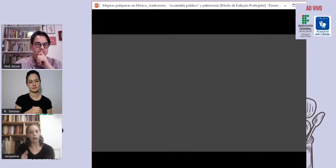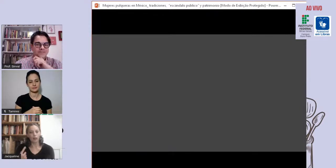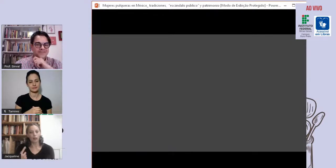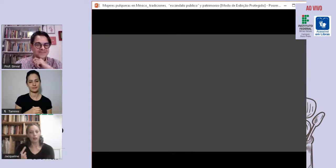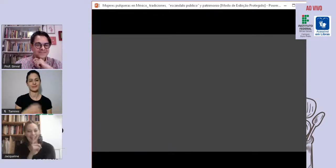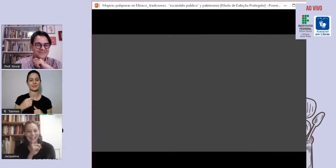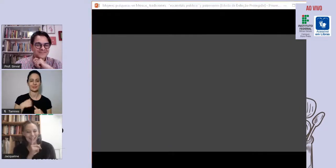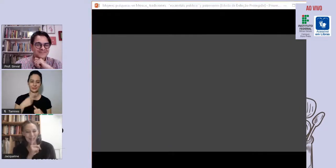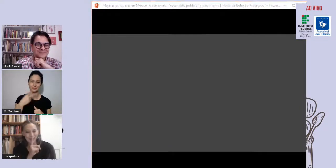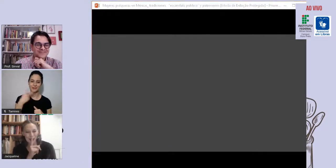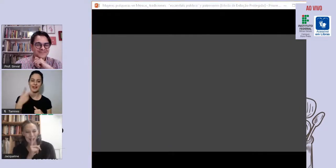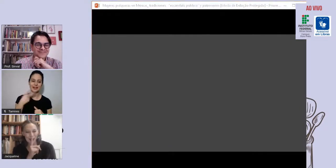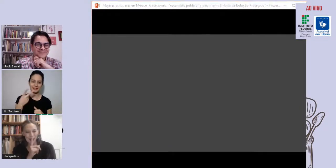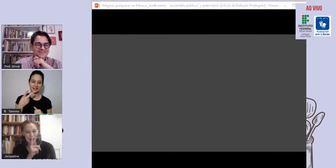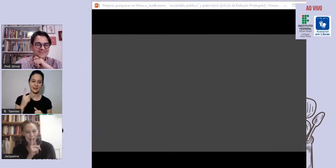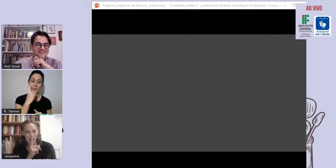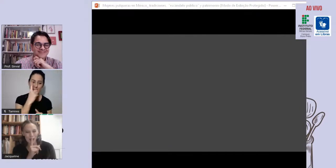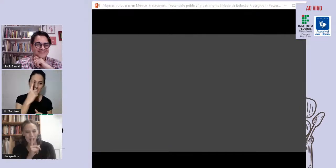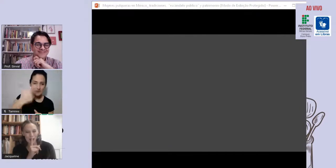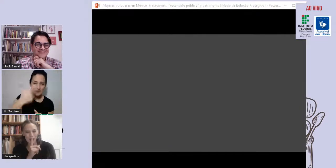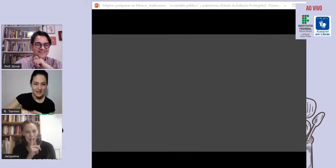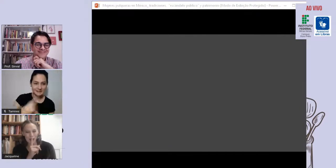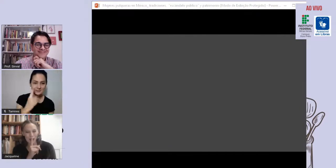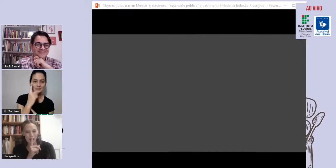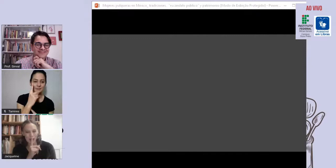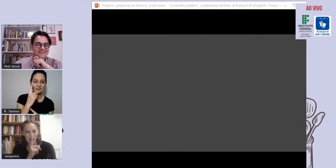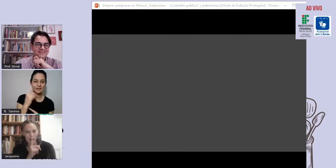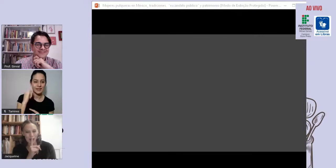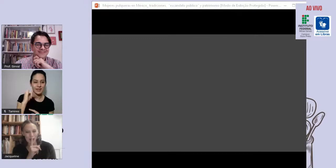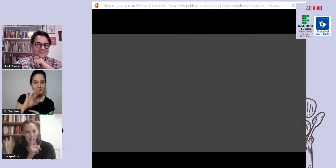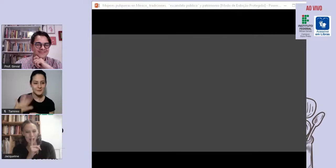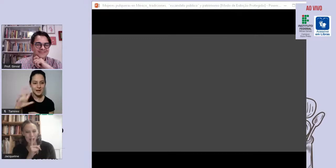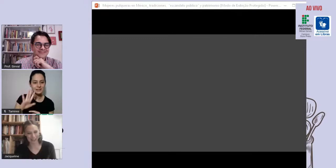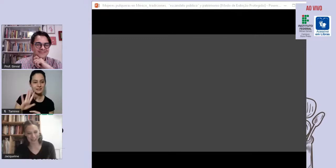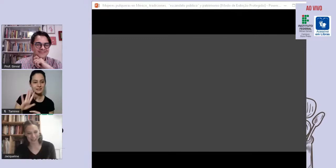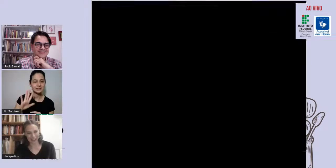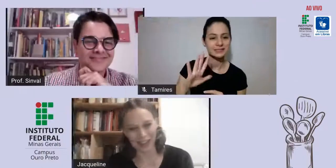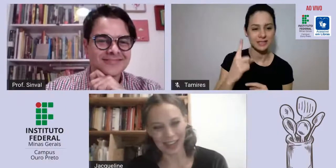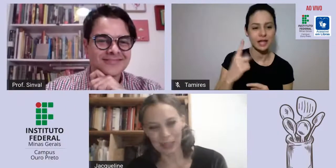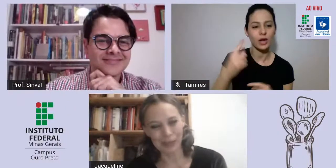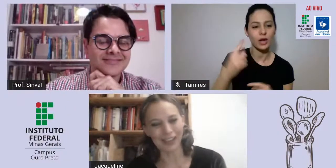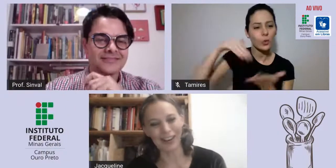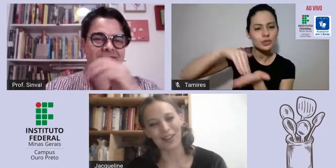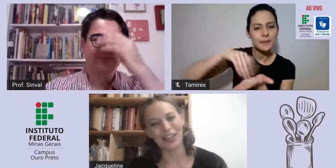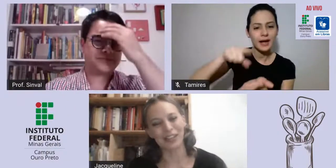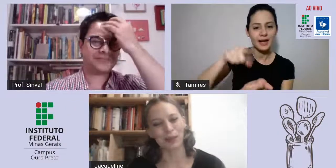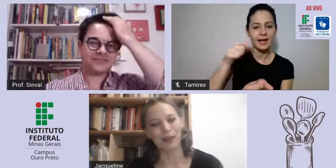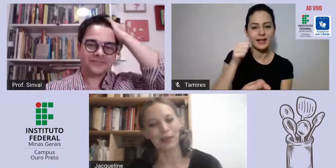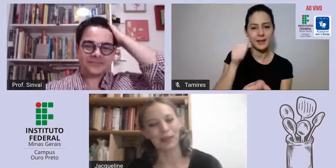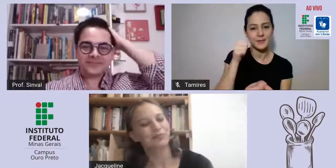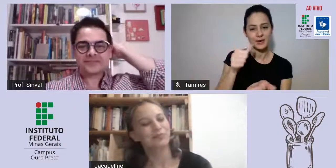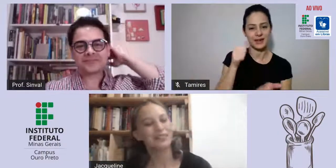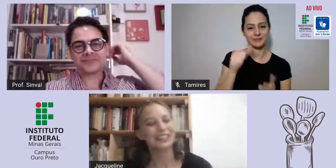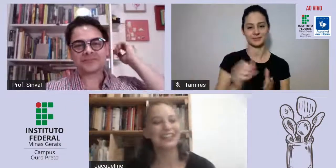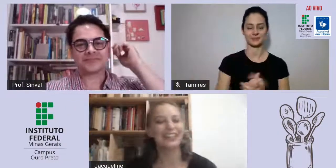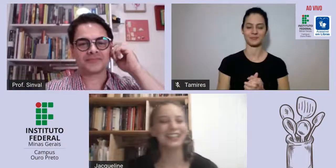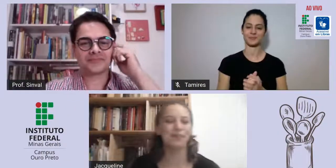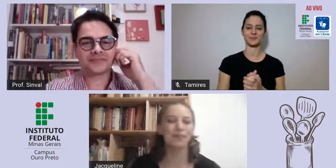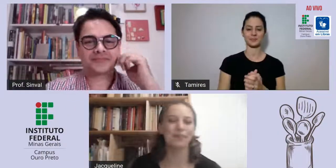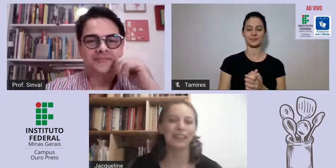reconocimiento. Ay, tenía una más, quedé tan perdida con las imágenes que tengo una más de cierre, que es la última, que ahora la voy a retomar.